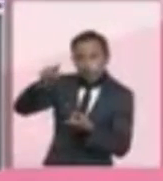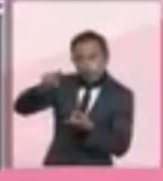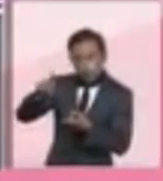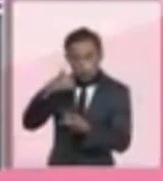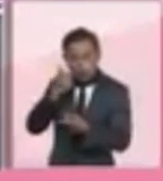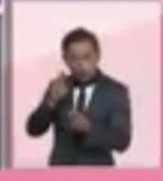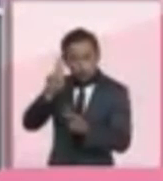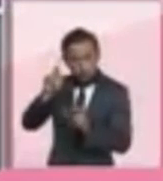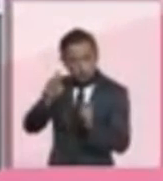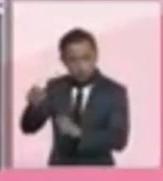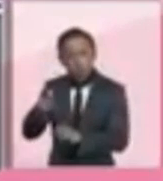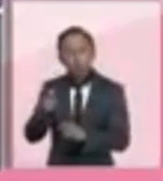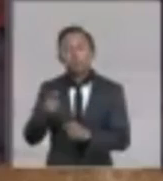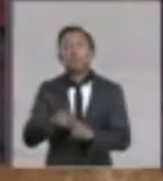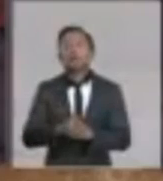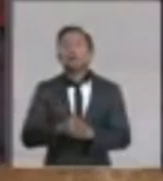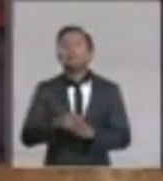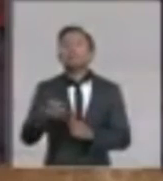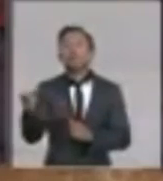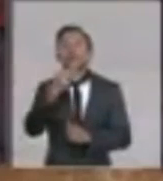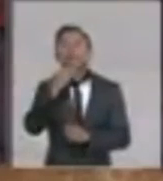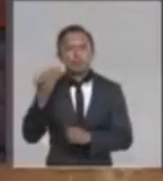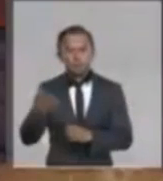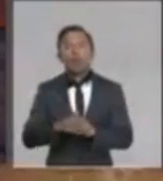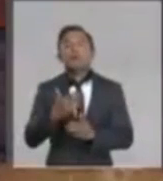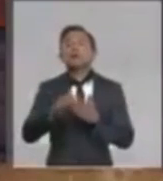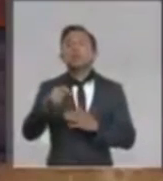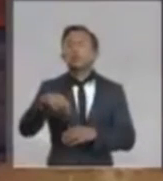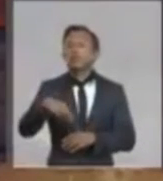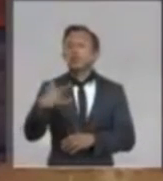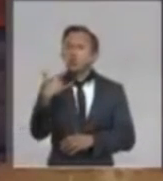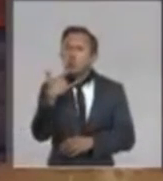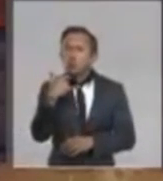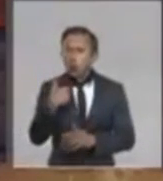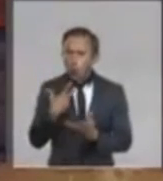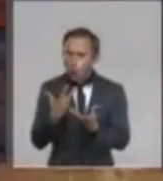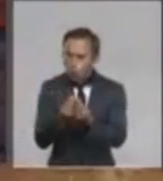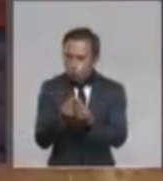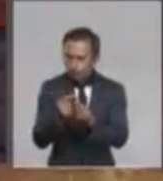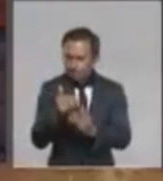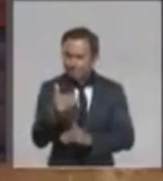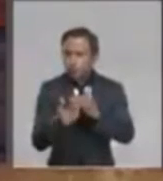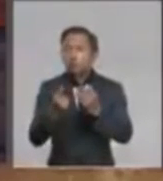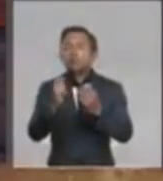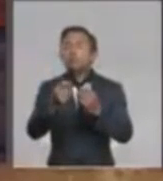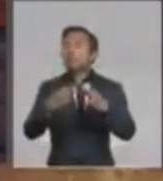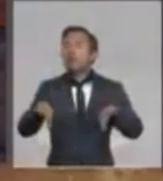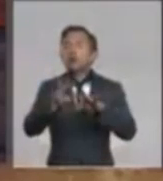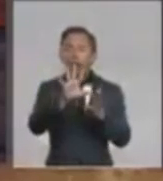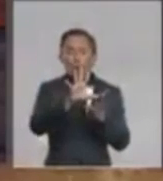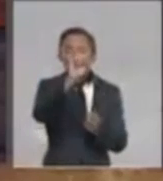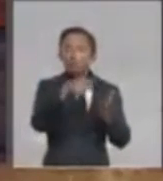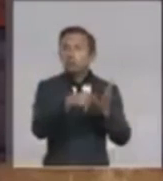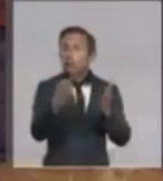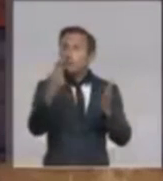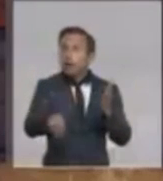Meade. En este esfuerzo de avanzar contigo, quiere decir básicamente que cumplamos lo que dice la Constitución, que en México